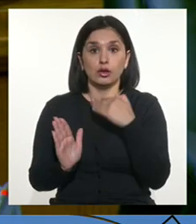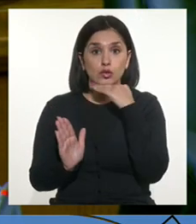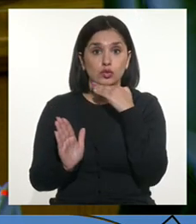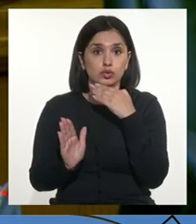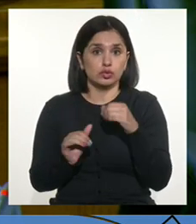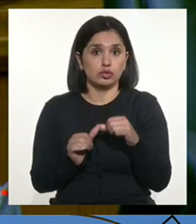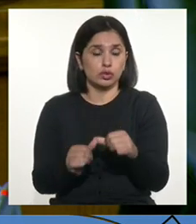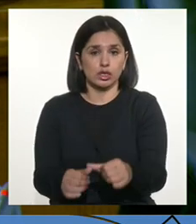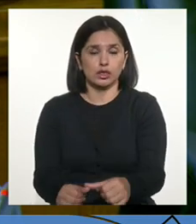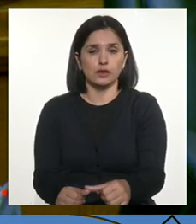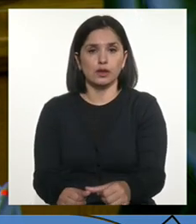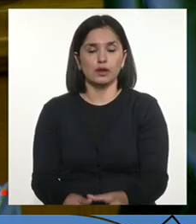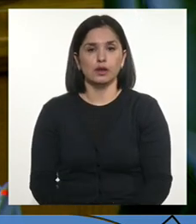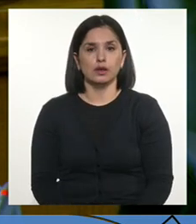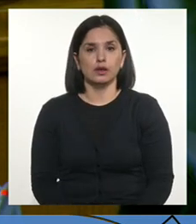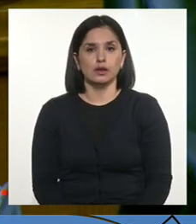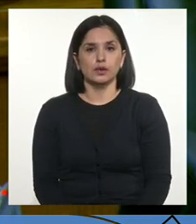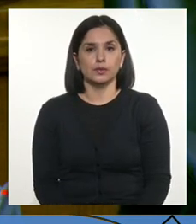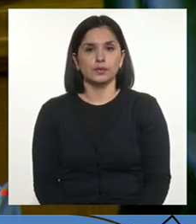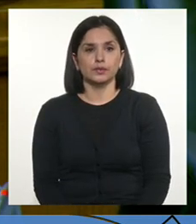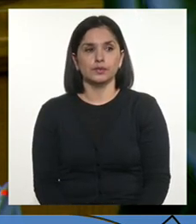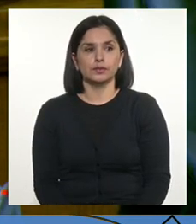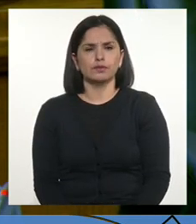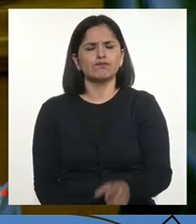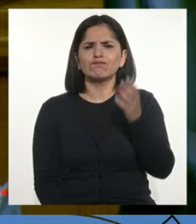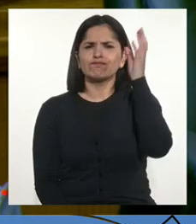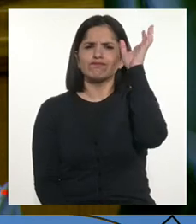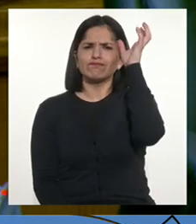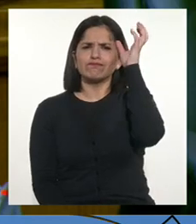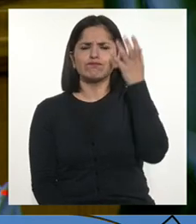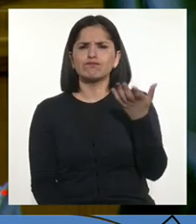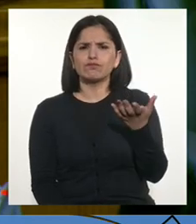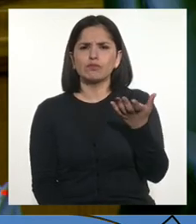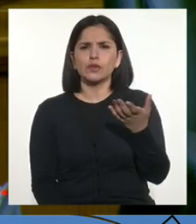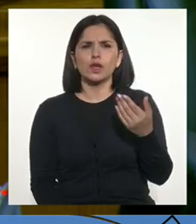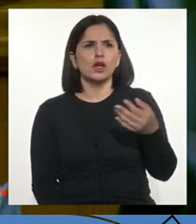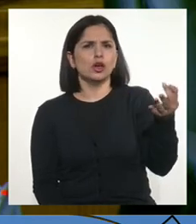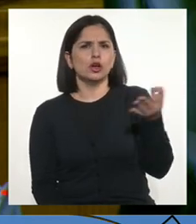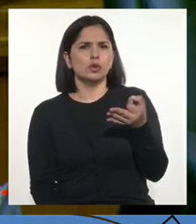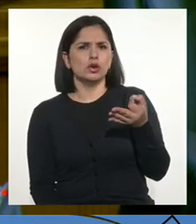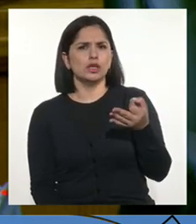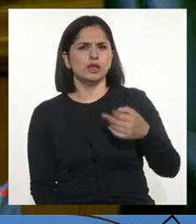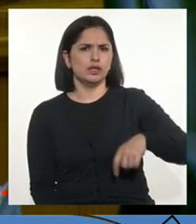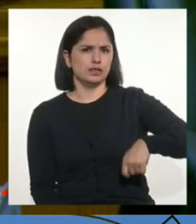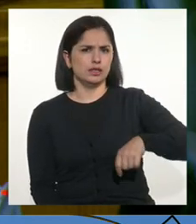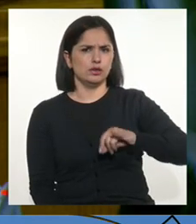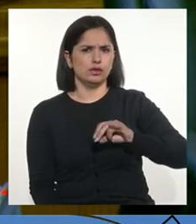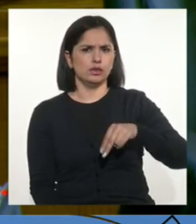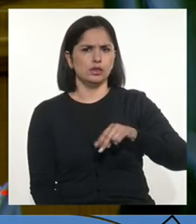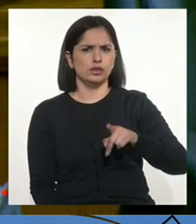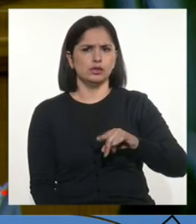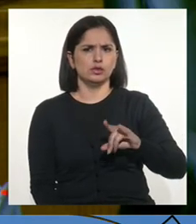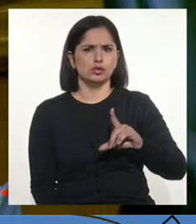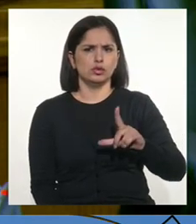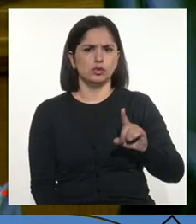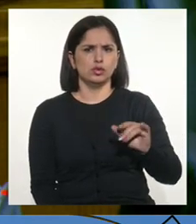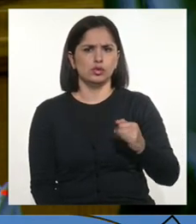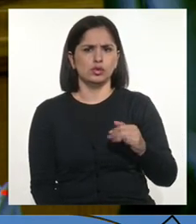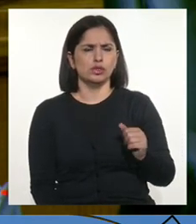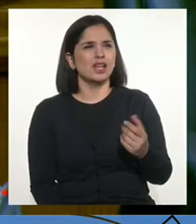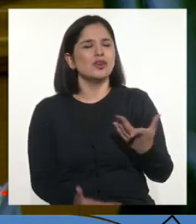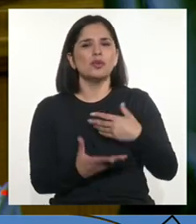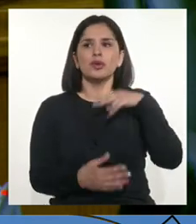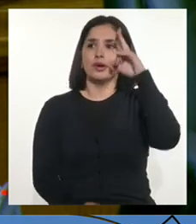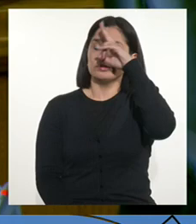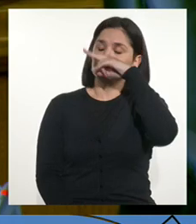vigentes no no entiendo por qué como plantea por su intermedio el senador insulsa esto nos podría distraer